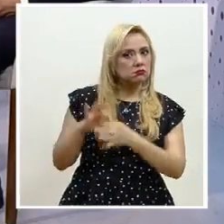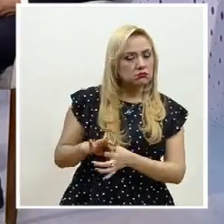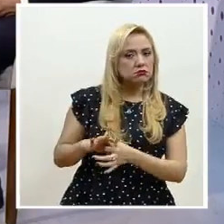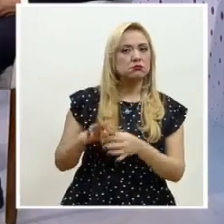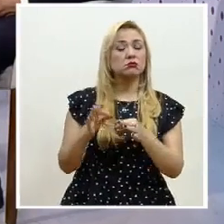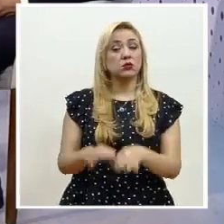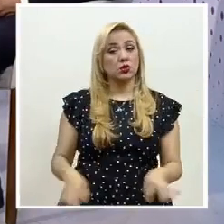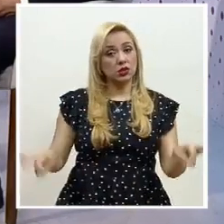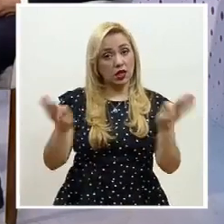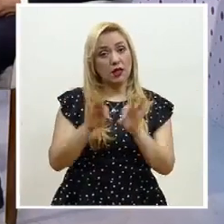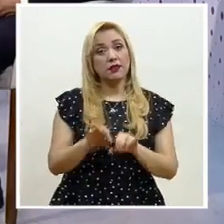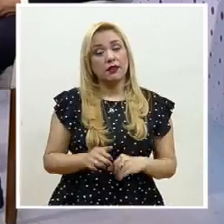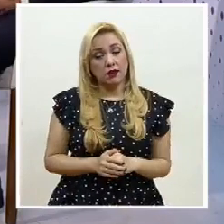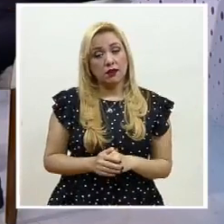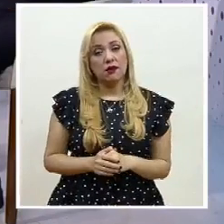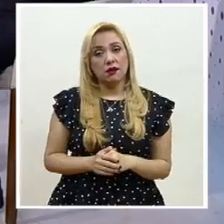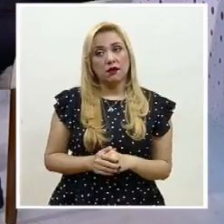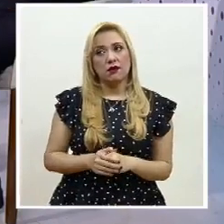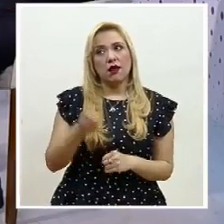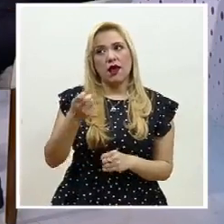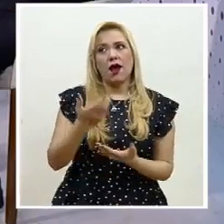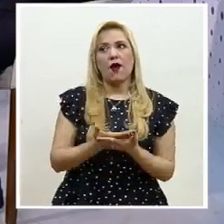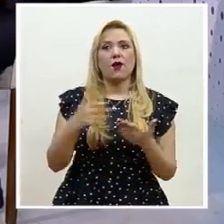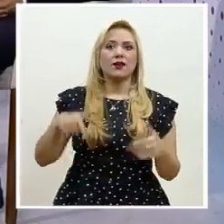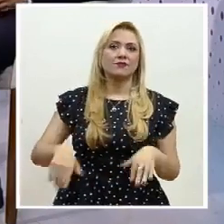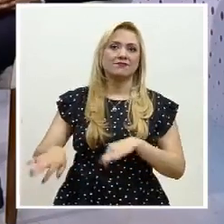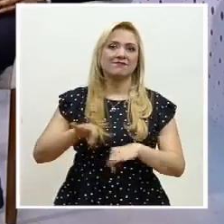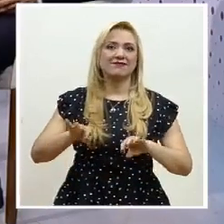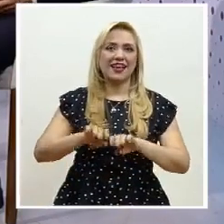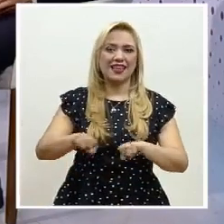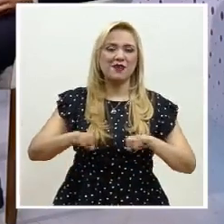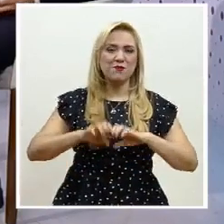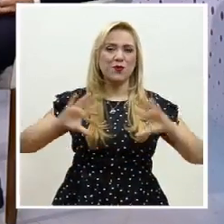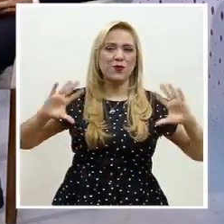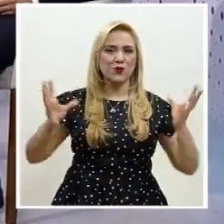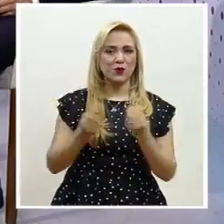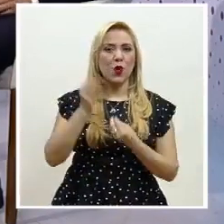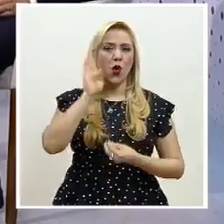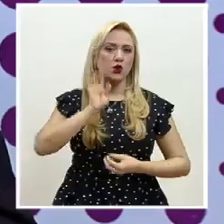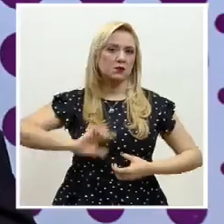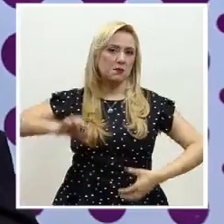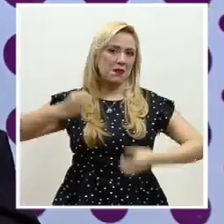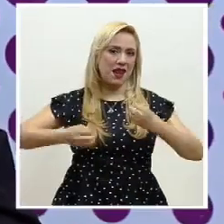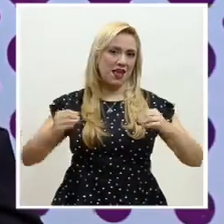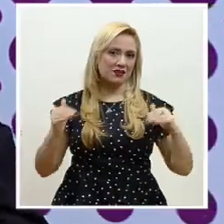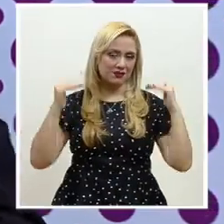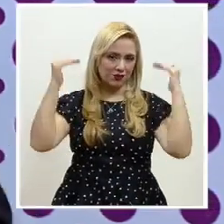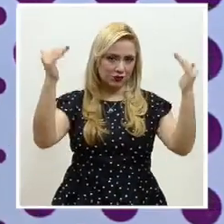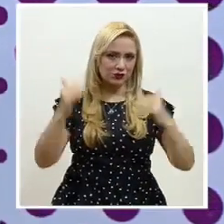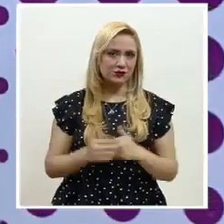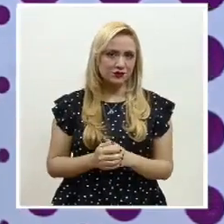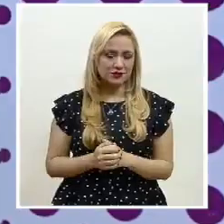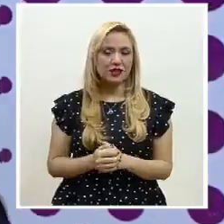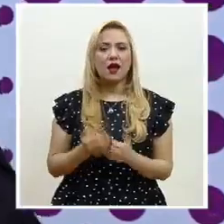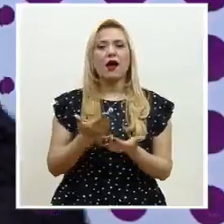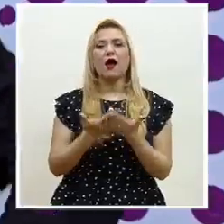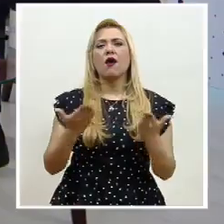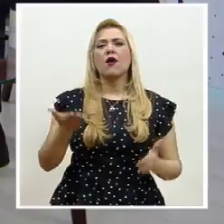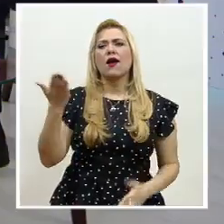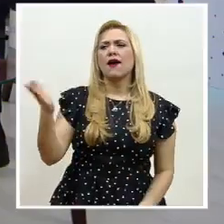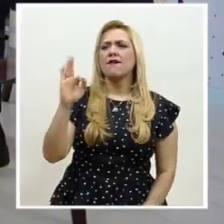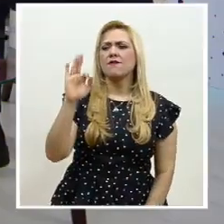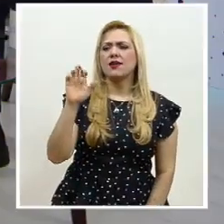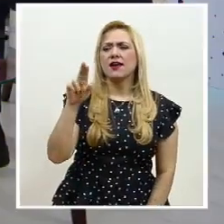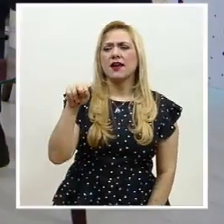importante y la dinámica, ¿no? Que tiene el secretario, secretaria, estoy cuenta, ministros y ministras con la sociedad civil. Fernando, ¿qué te gustaría resaltar sobre